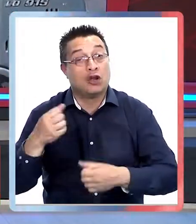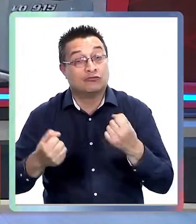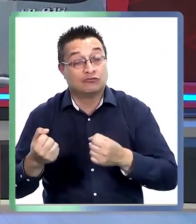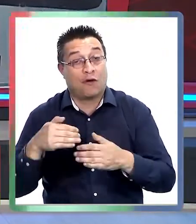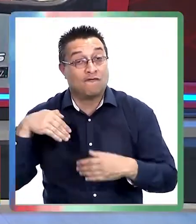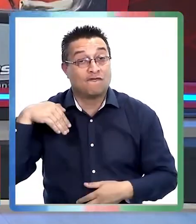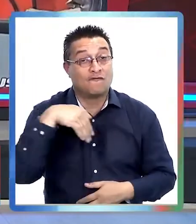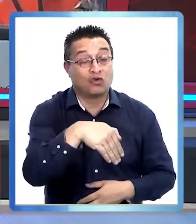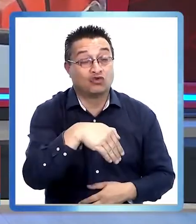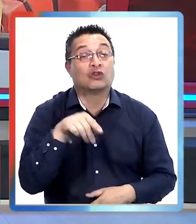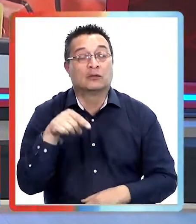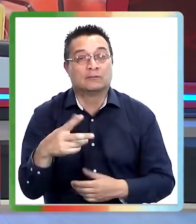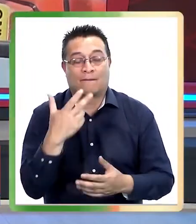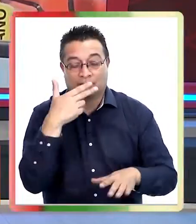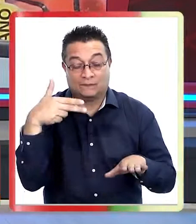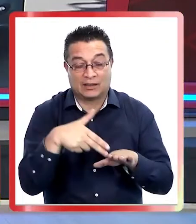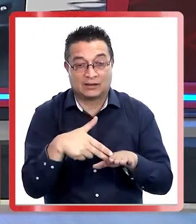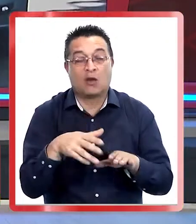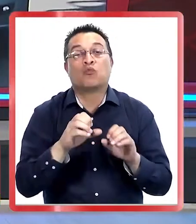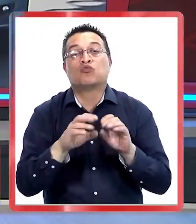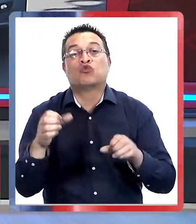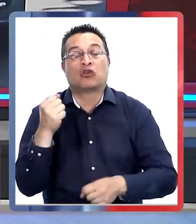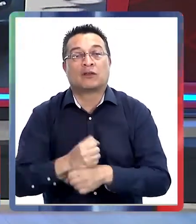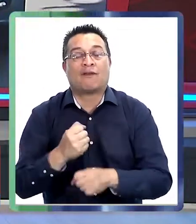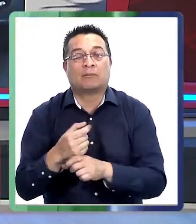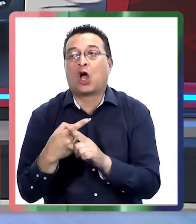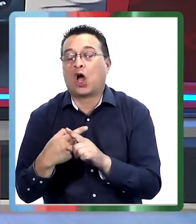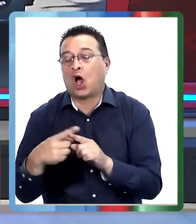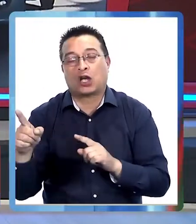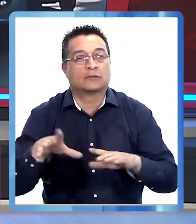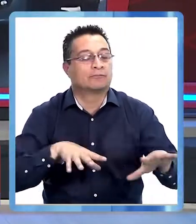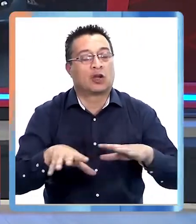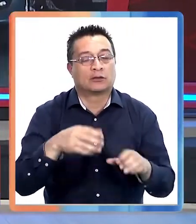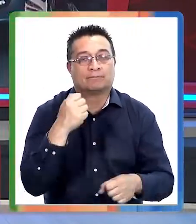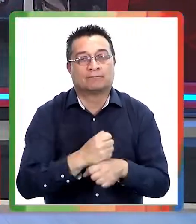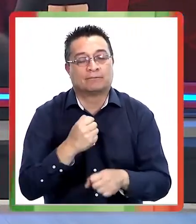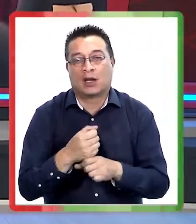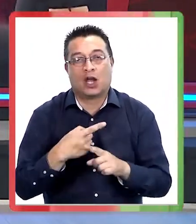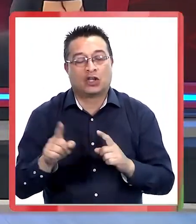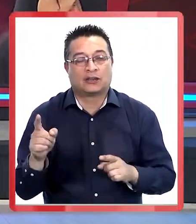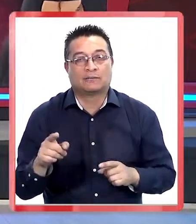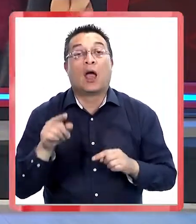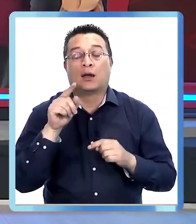de los buses, el alza de los combustibles ha provocado que muchos trabajadores busquen otras alternativas